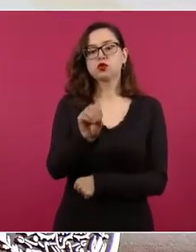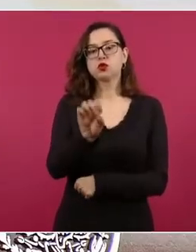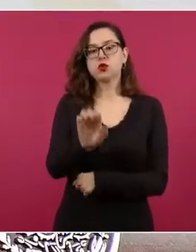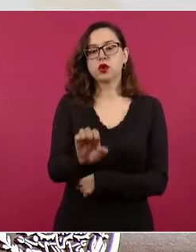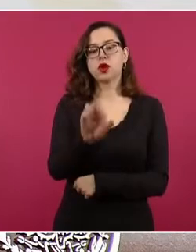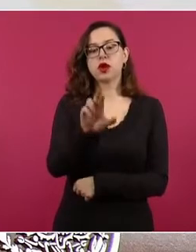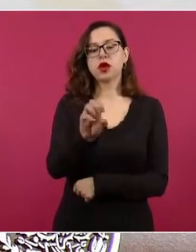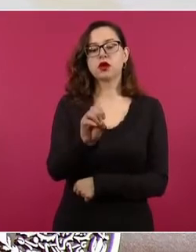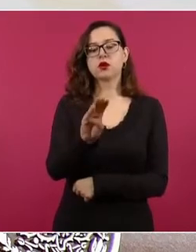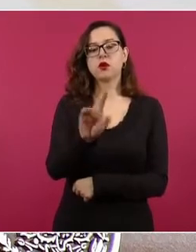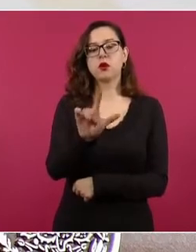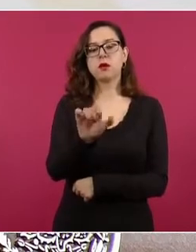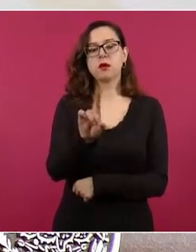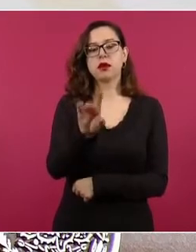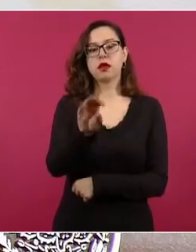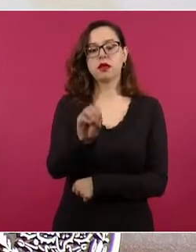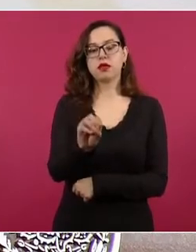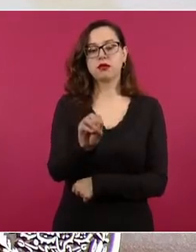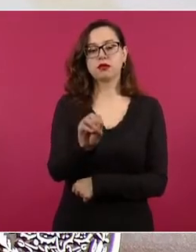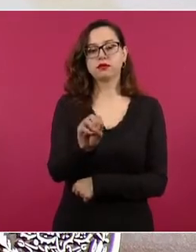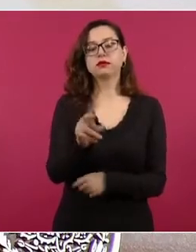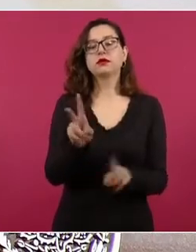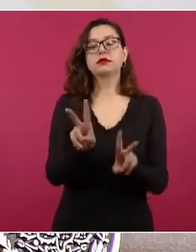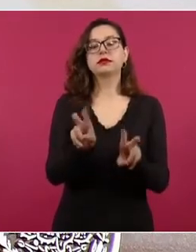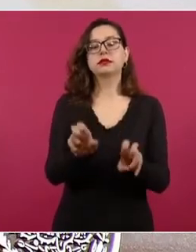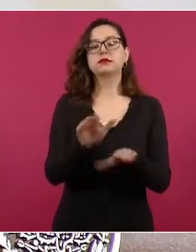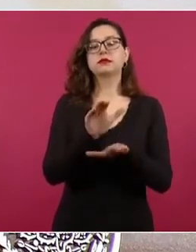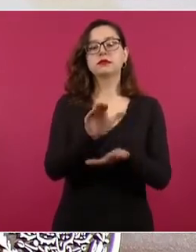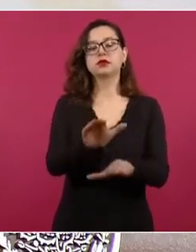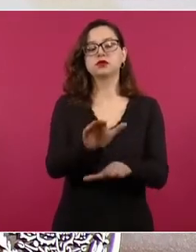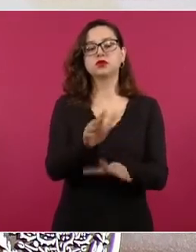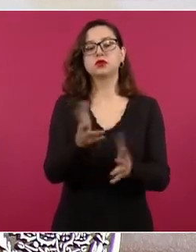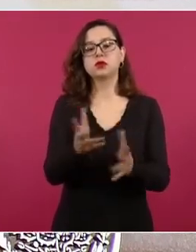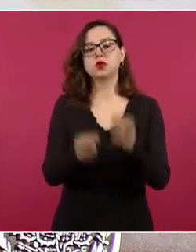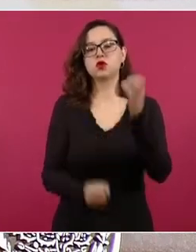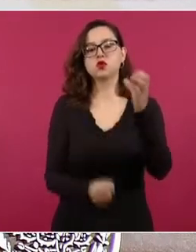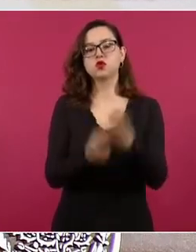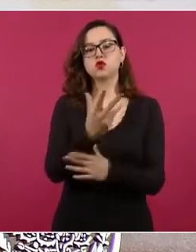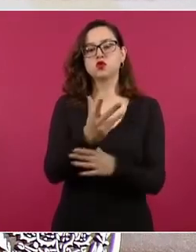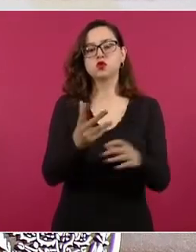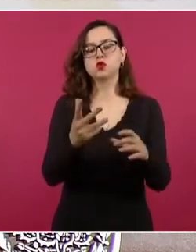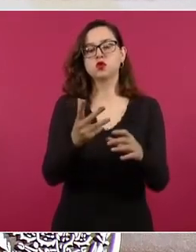Zoé Robledo acerca del plan